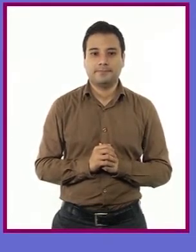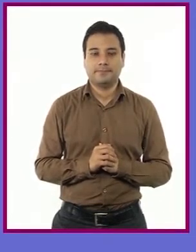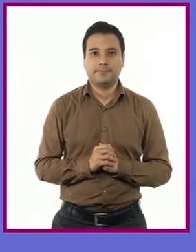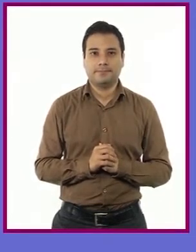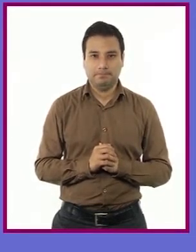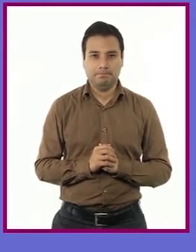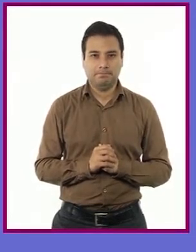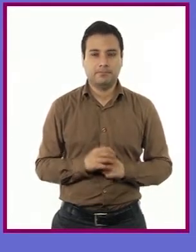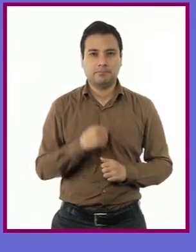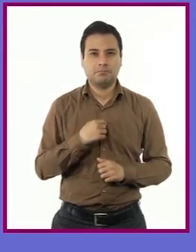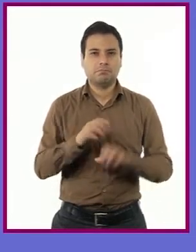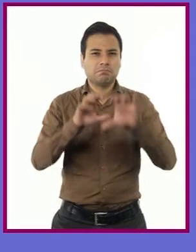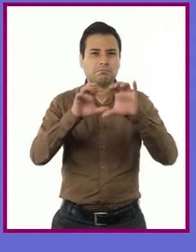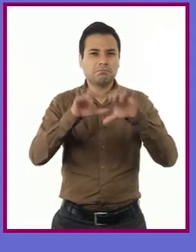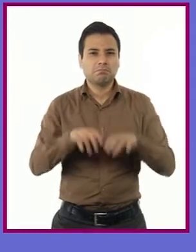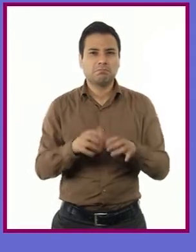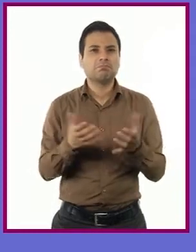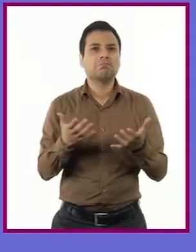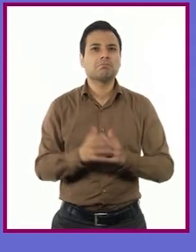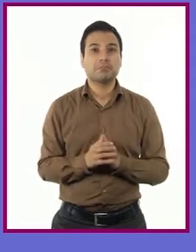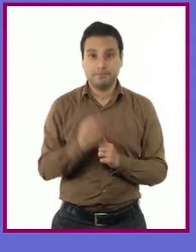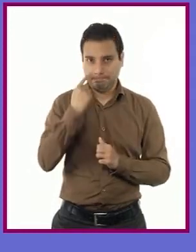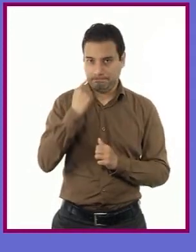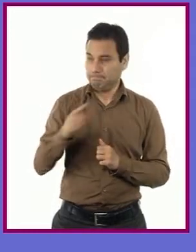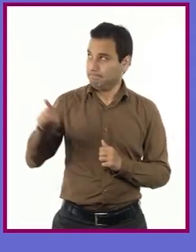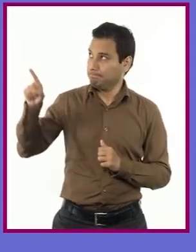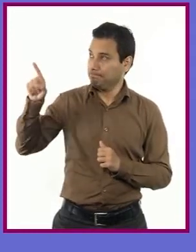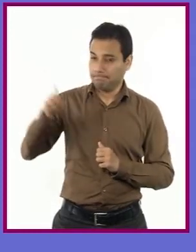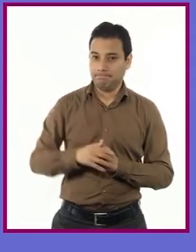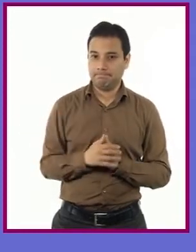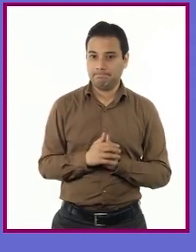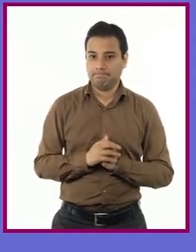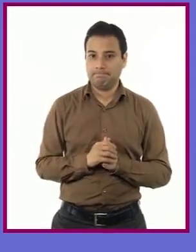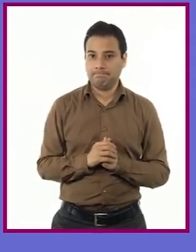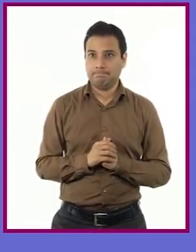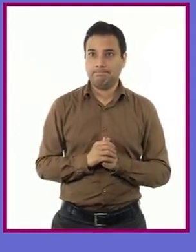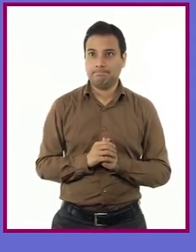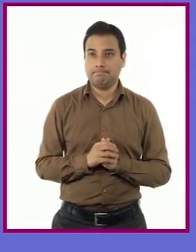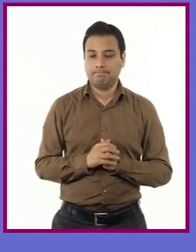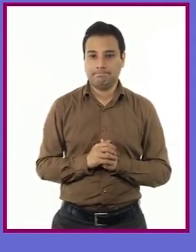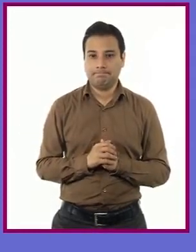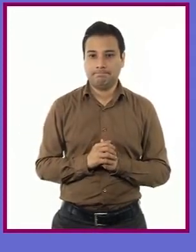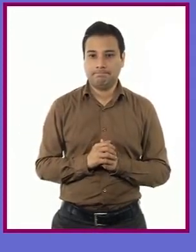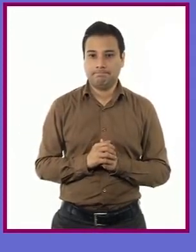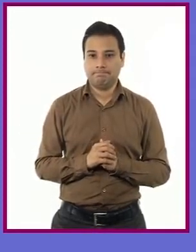Para hacer un díptico nos vamos a diseño de página, orientación horizontal.